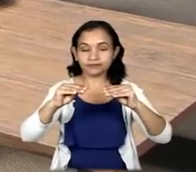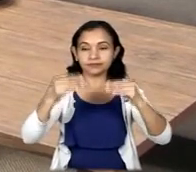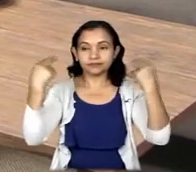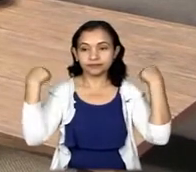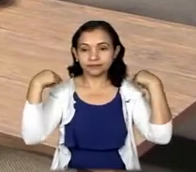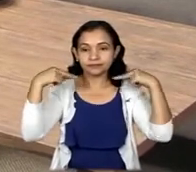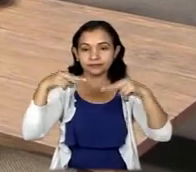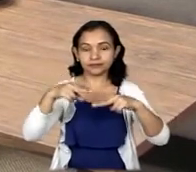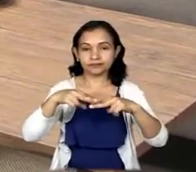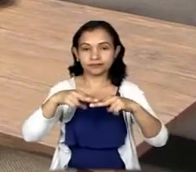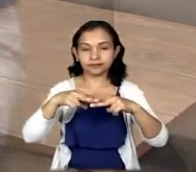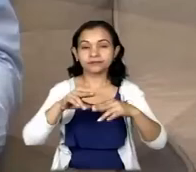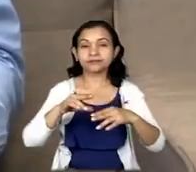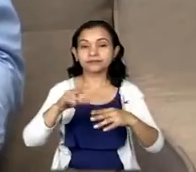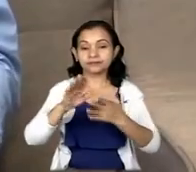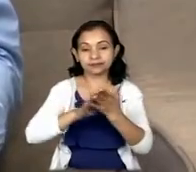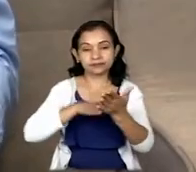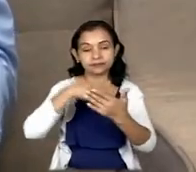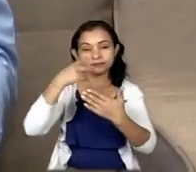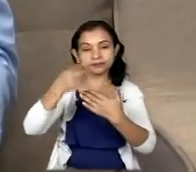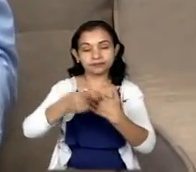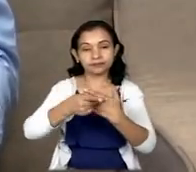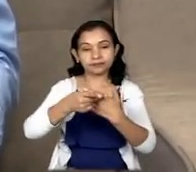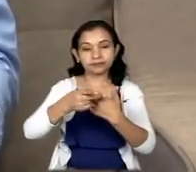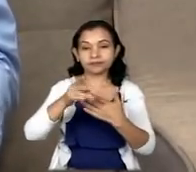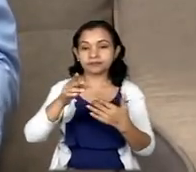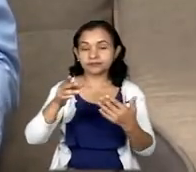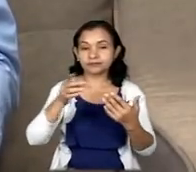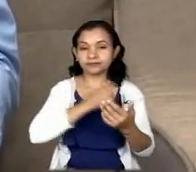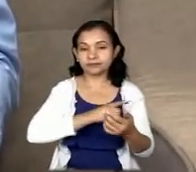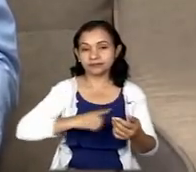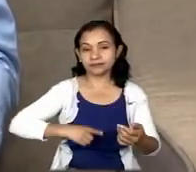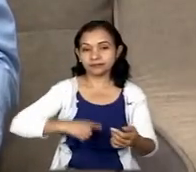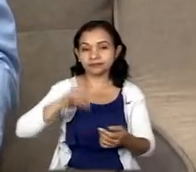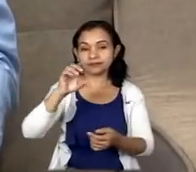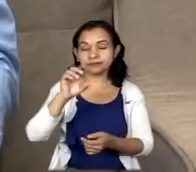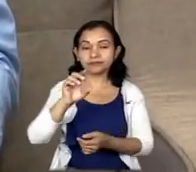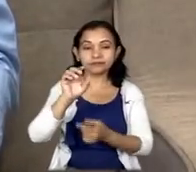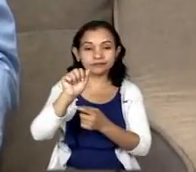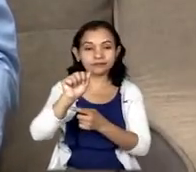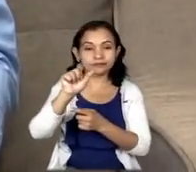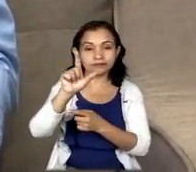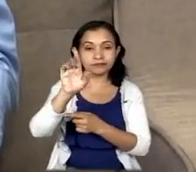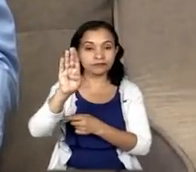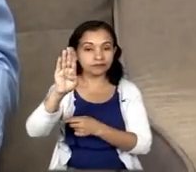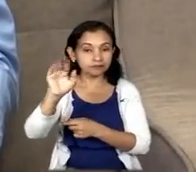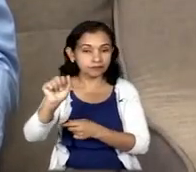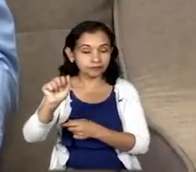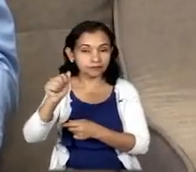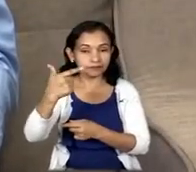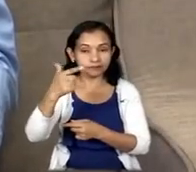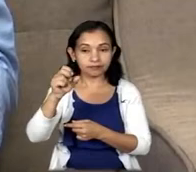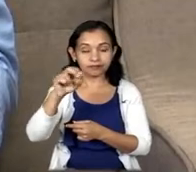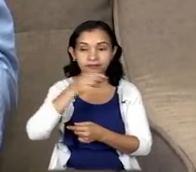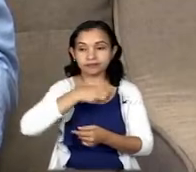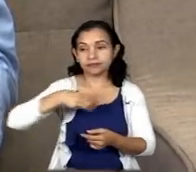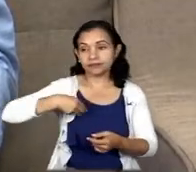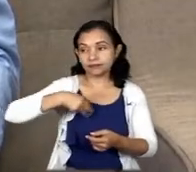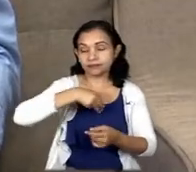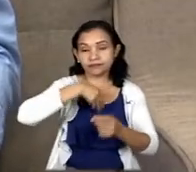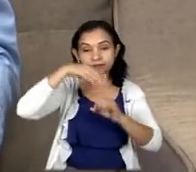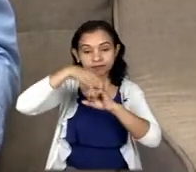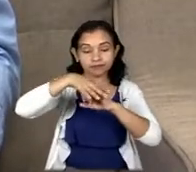docentes. Estamos en su programa desde el Parlamento conversando con nuestra diputada Albestela González, quien es integrante de la Comisión de